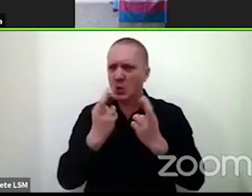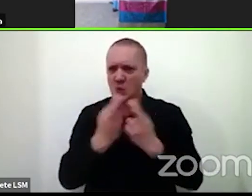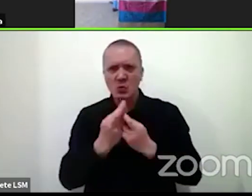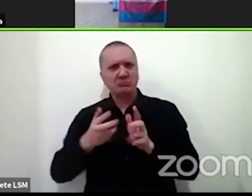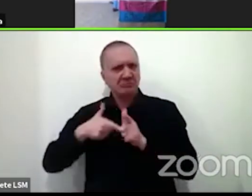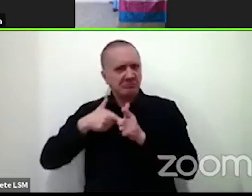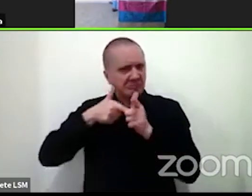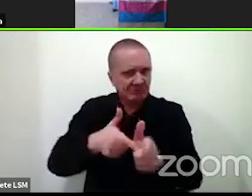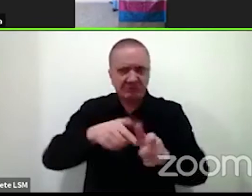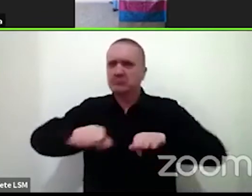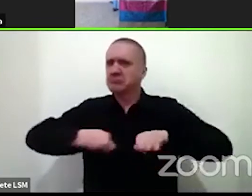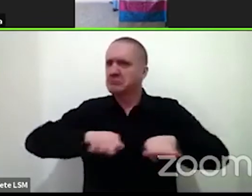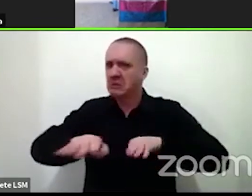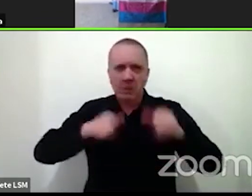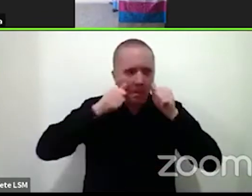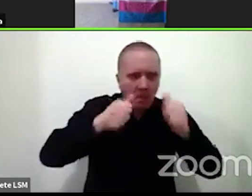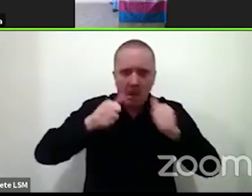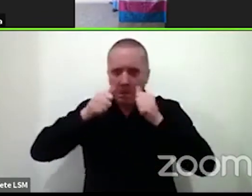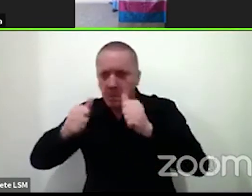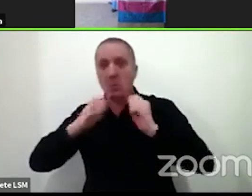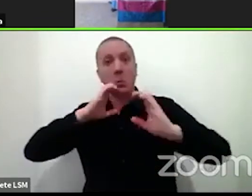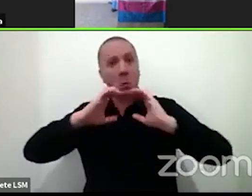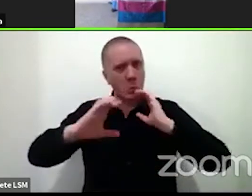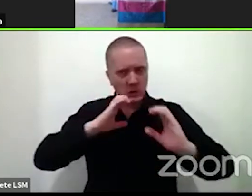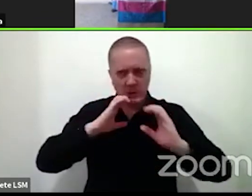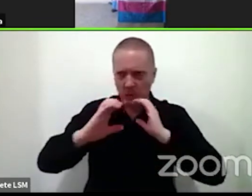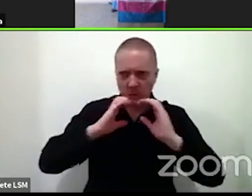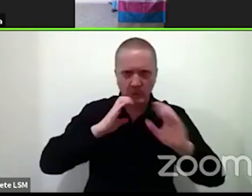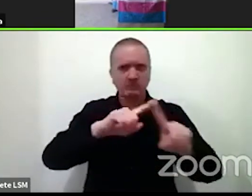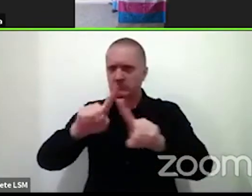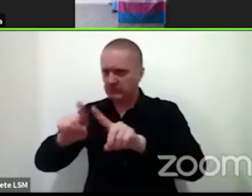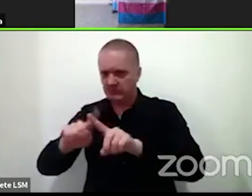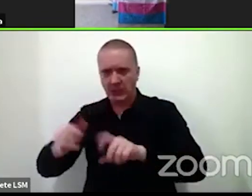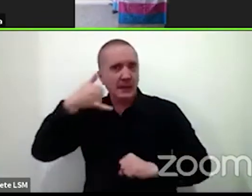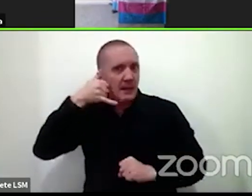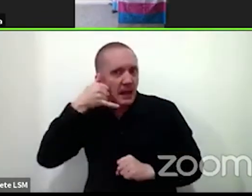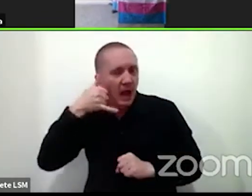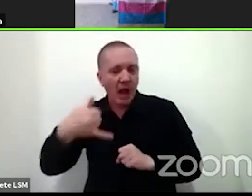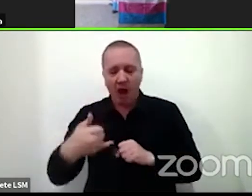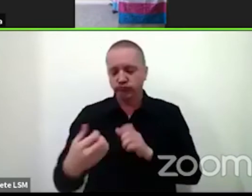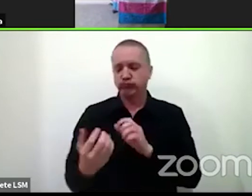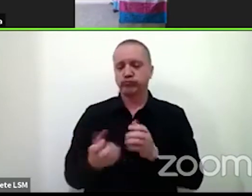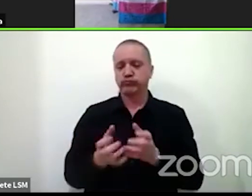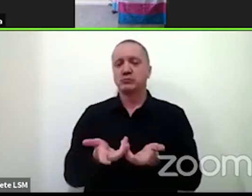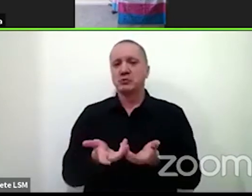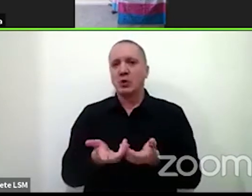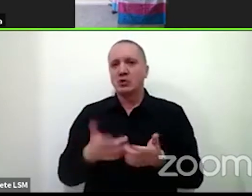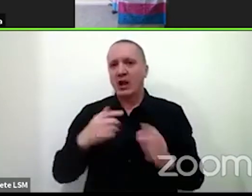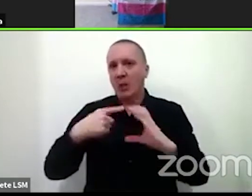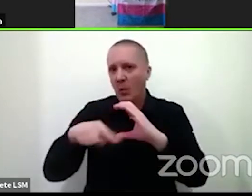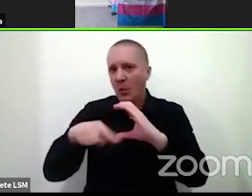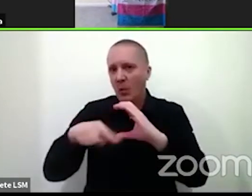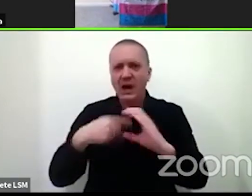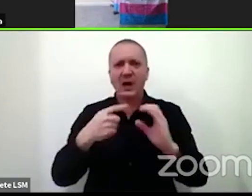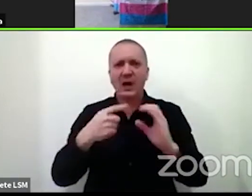y prevalecer la comunicación por los medios como el teléfono, correo electrónico, redes sociales, con el fin